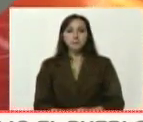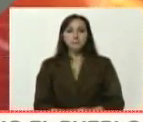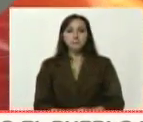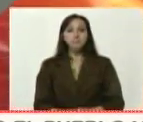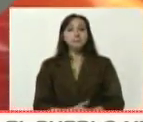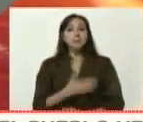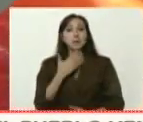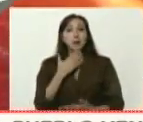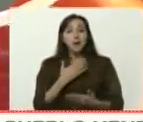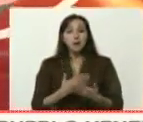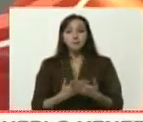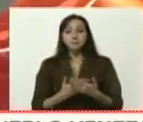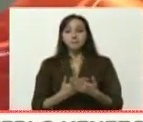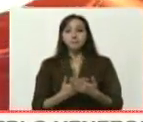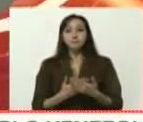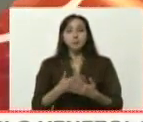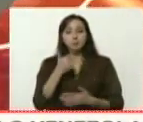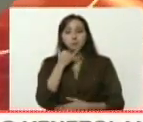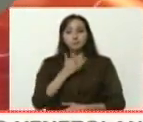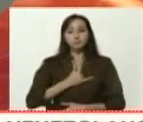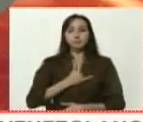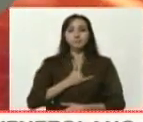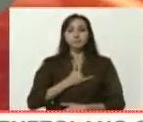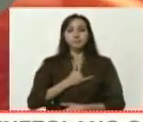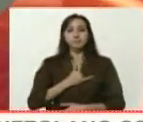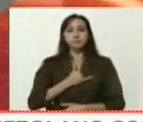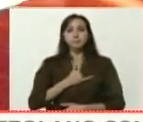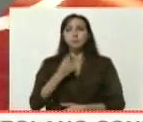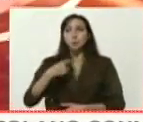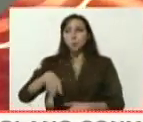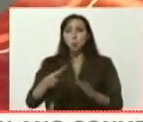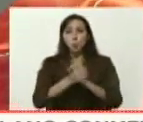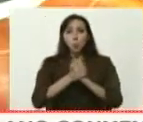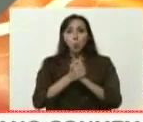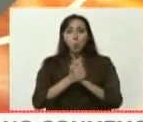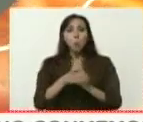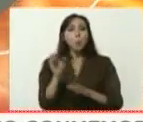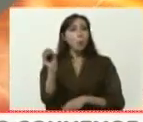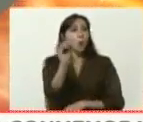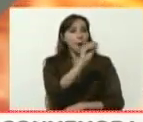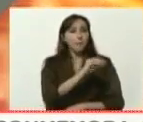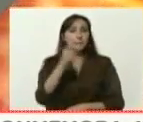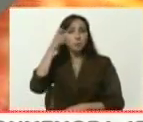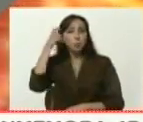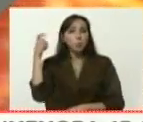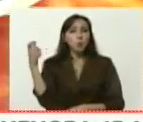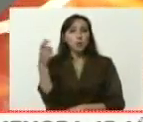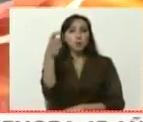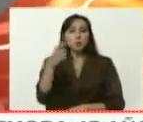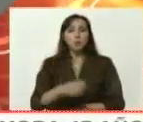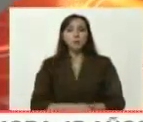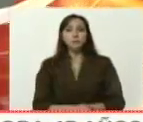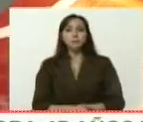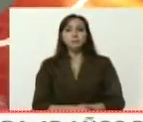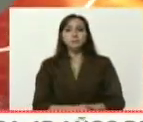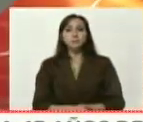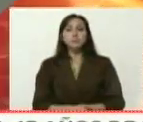Gracias por el pase, compatriotas. Es para convocar al pueblo venezolano a la